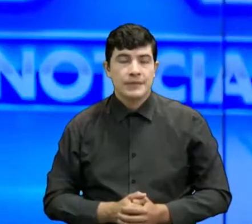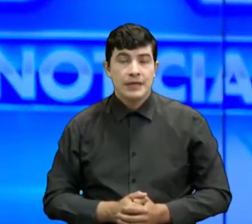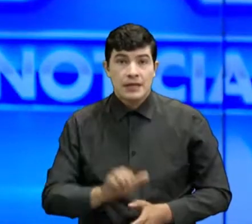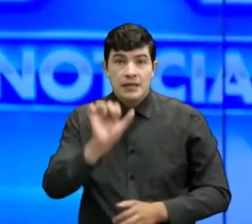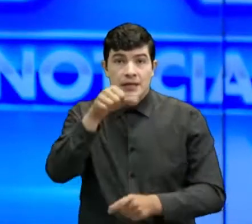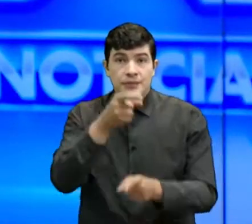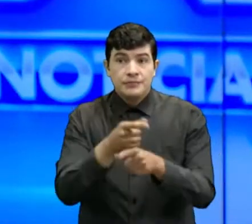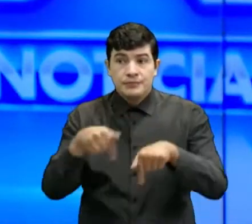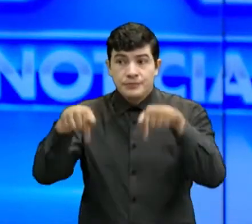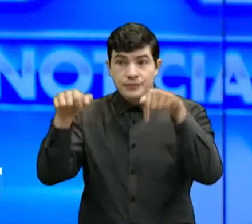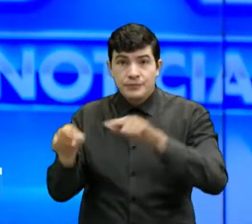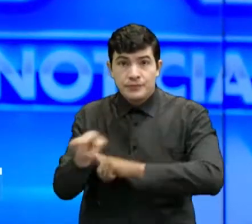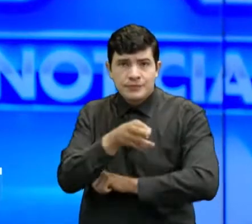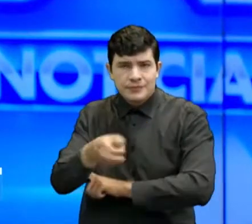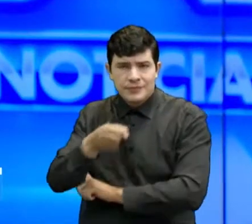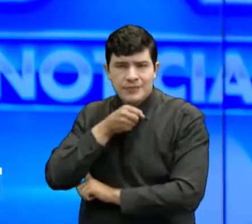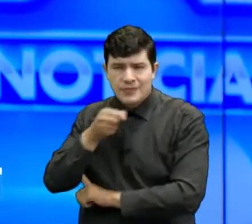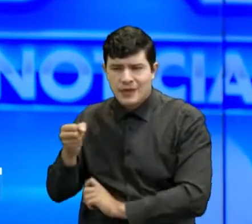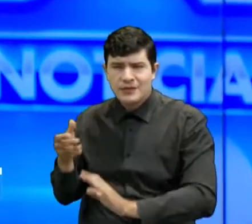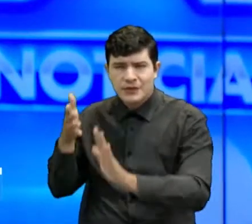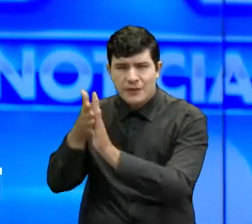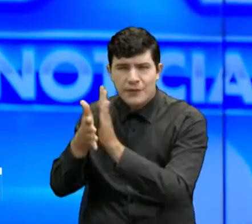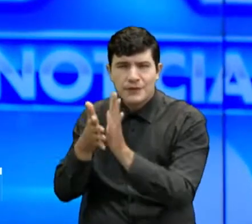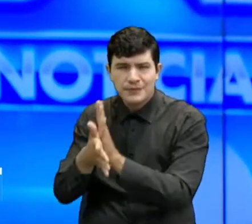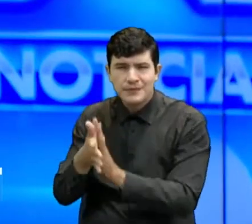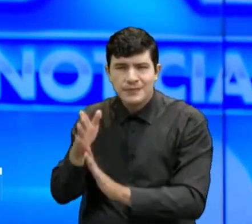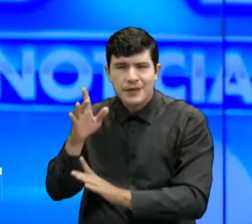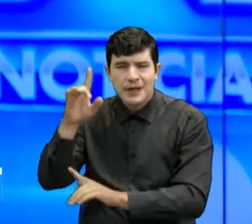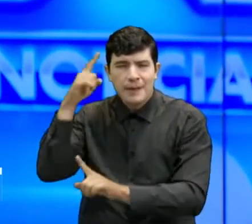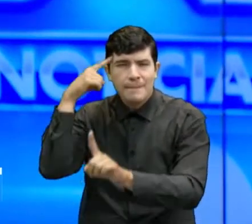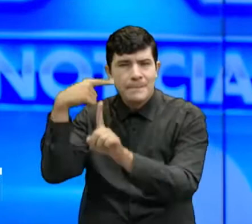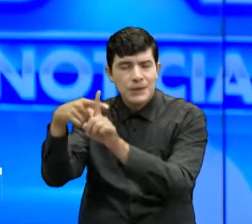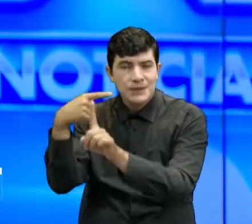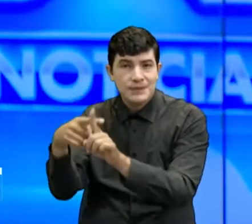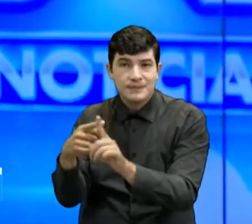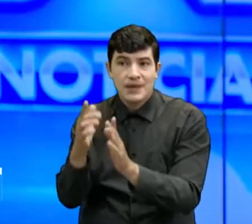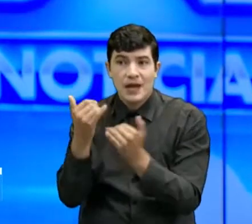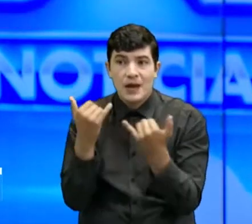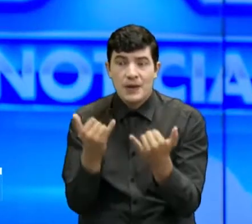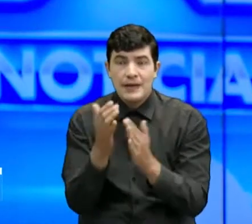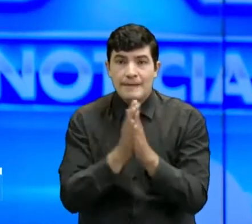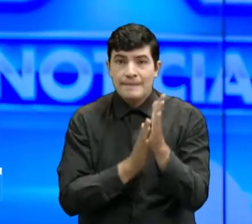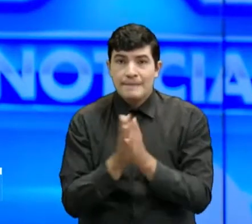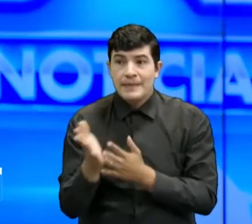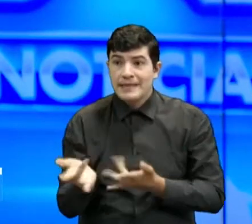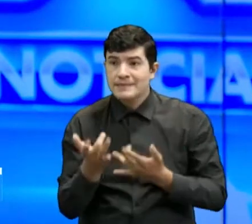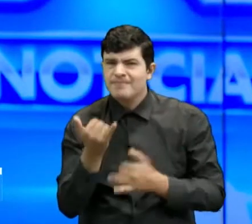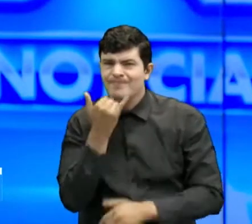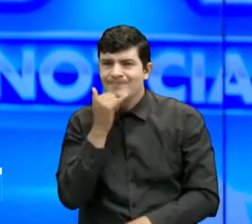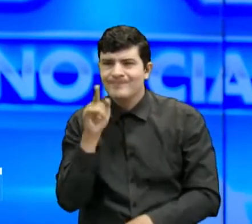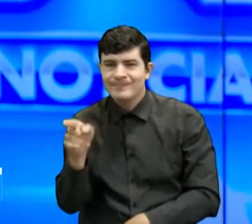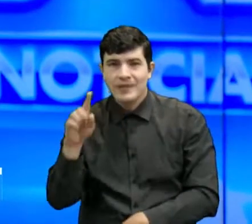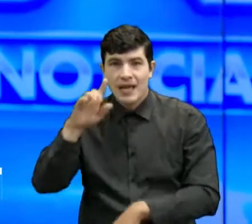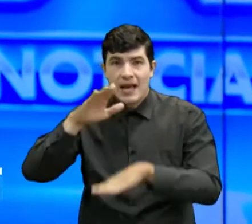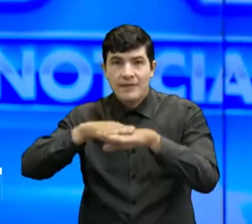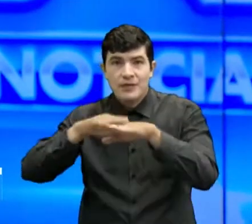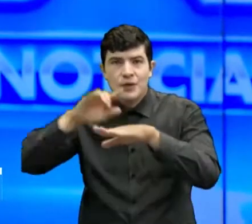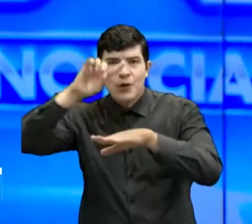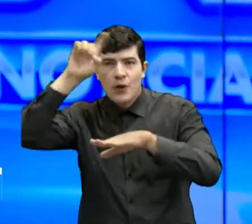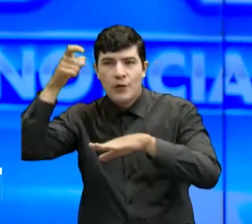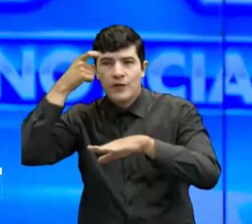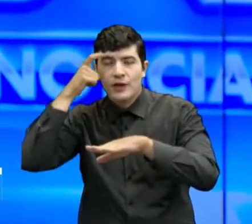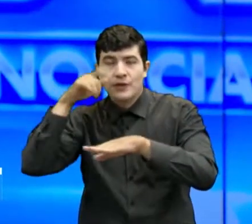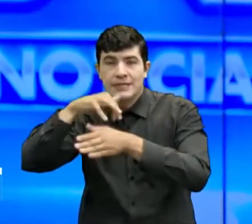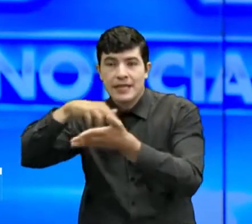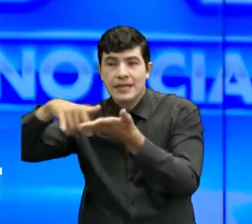Y a esta hora en Oriente Noticias hay información positiva porque hay expectativa frente al anuncio que se dio por parte de la Gobernación de Santander y la Universidad Industrial